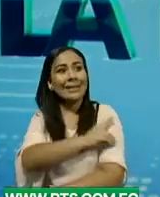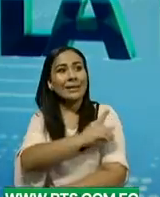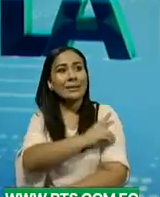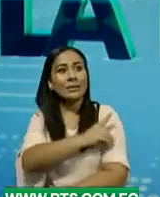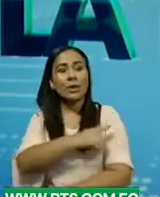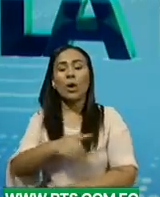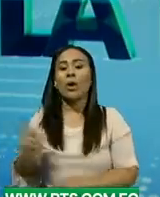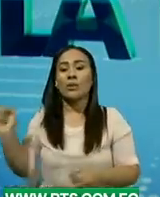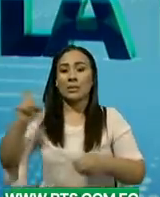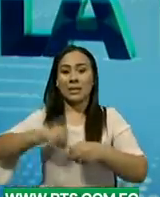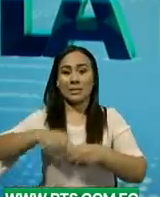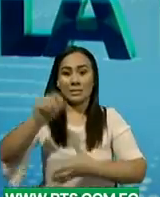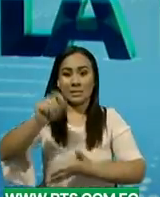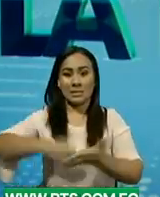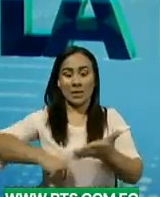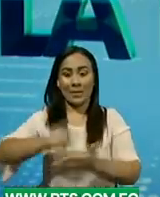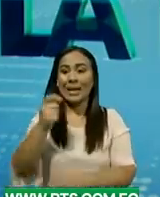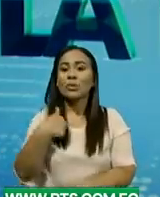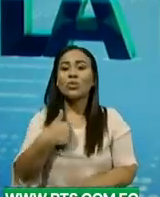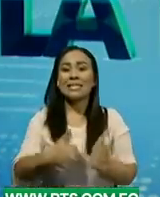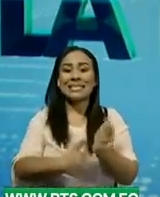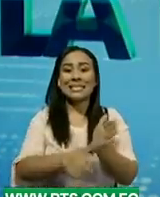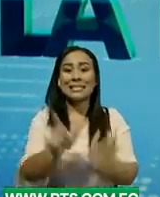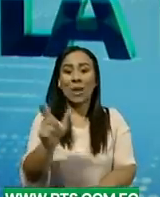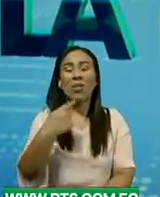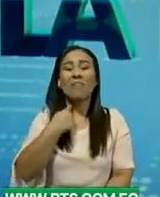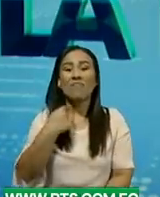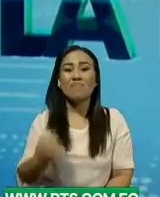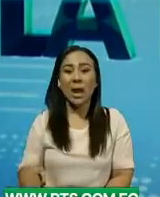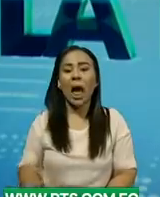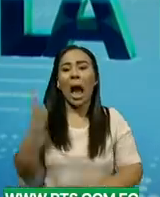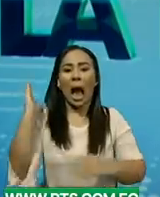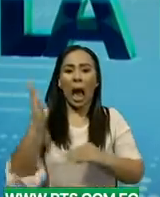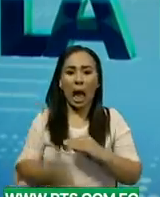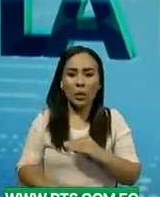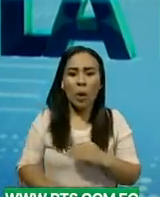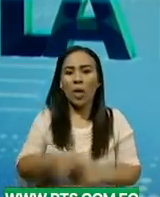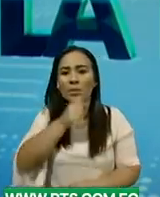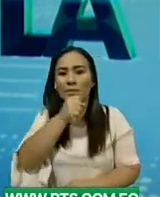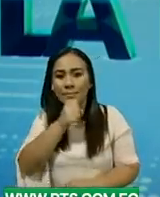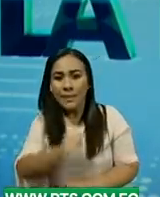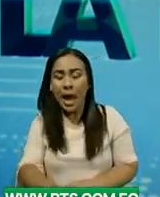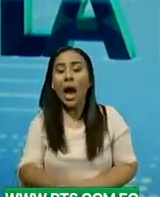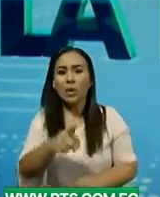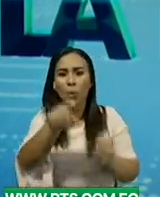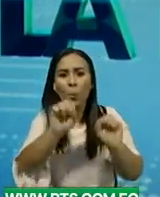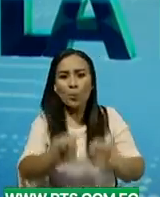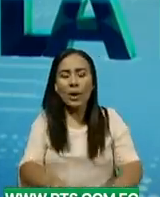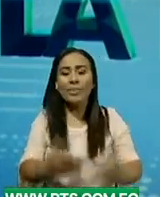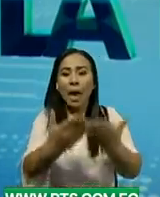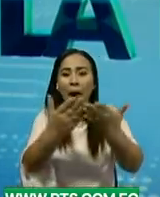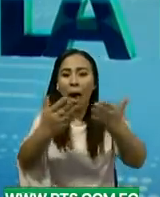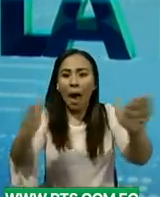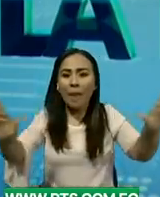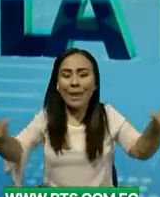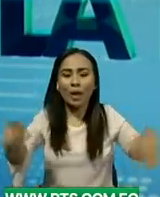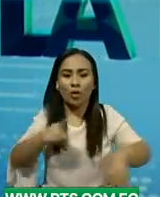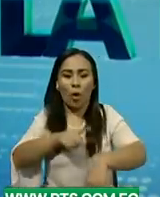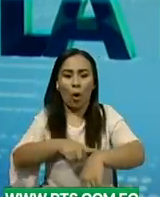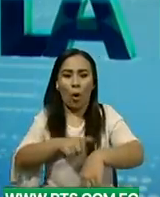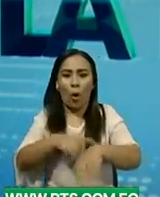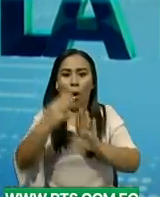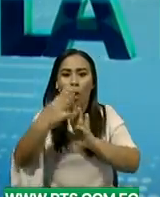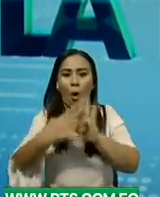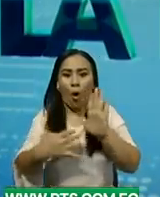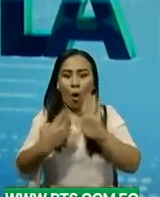del Registro Civil amplió sus horarios de atención al público con el objetivo de entregar el documento de identidad a la ciudadanía para que